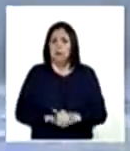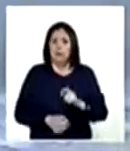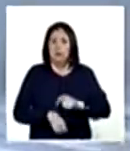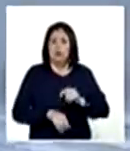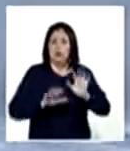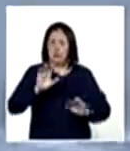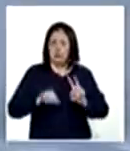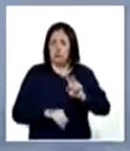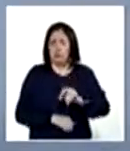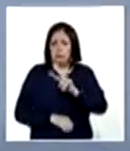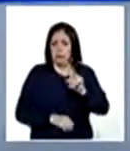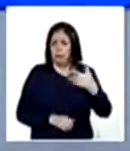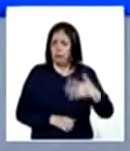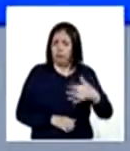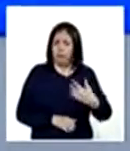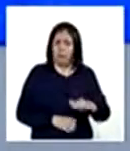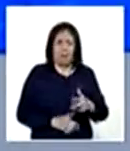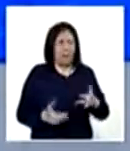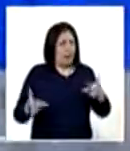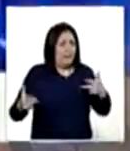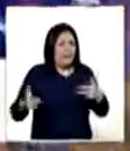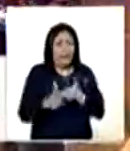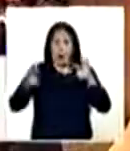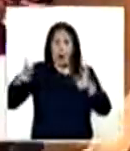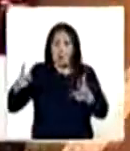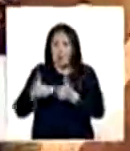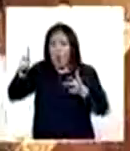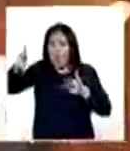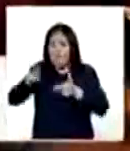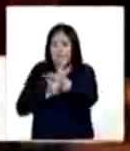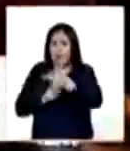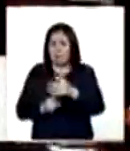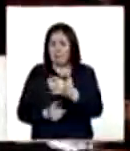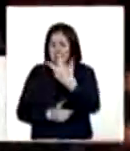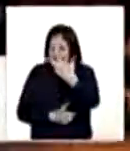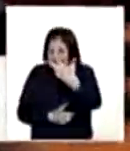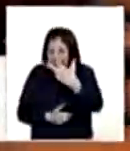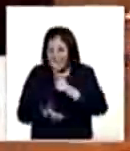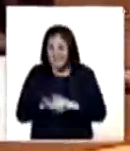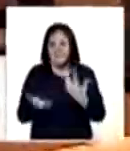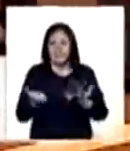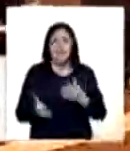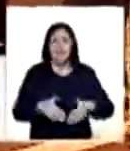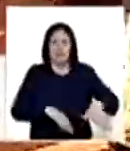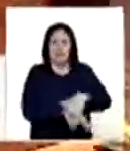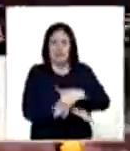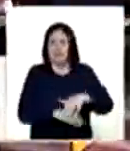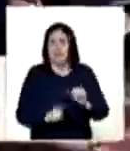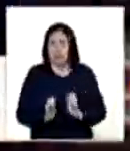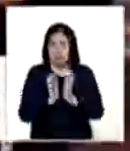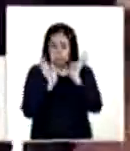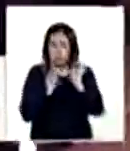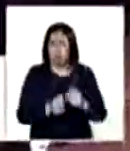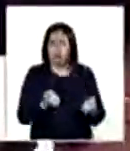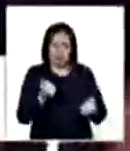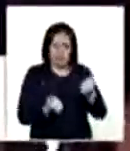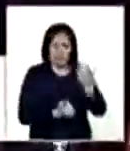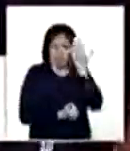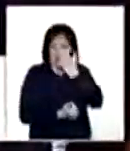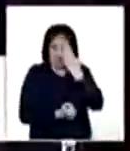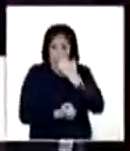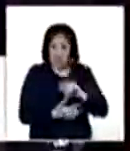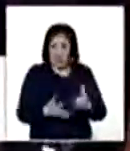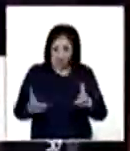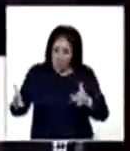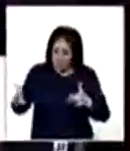un triple choque se registró al empezar la mañana en la Panamericana Sur en Surco. Un auto negro chocó contra una furgoneta que